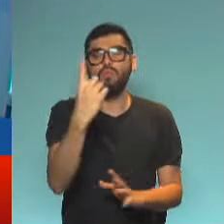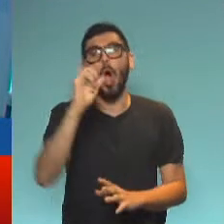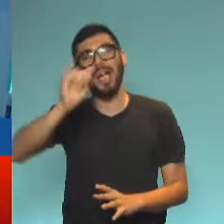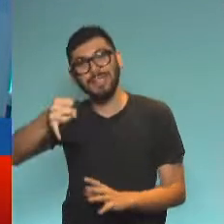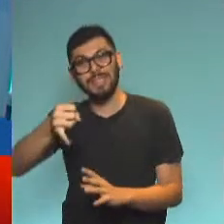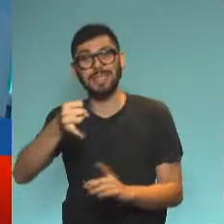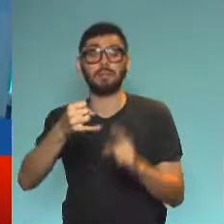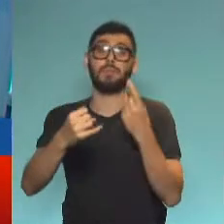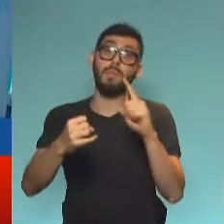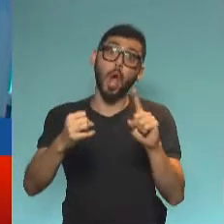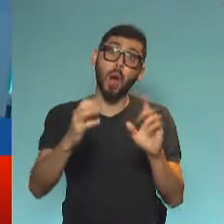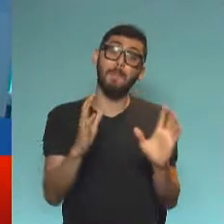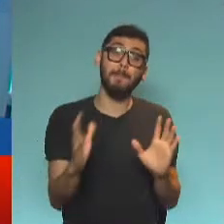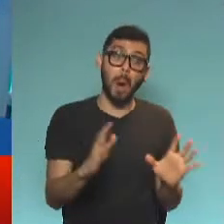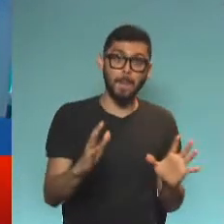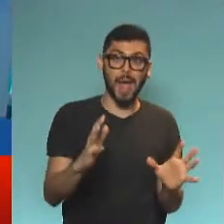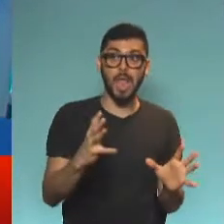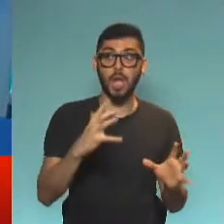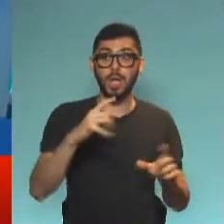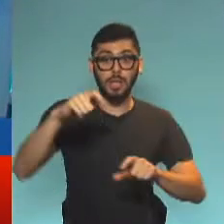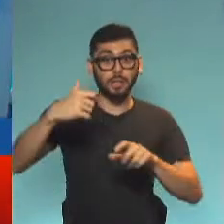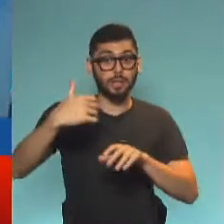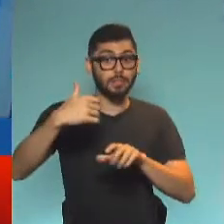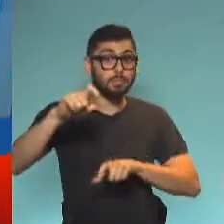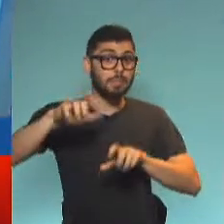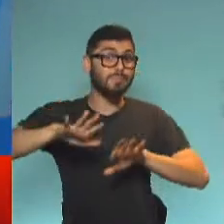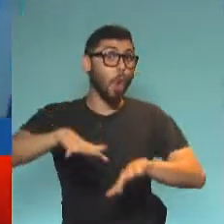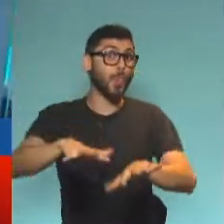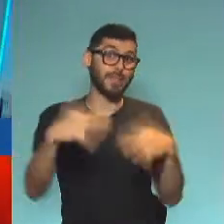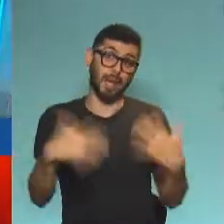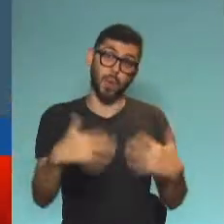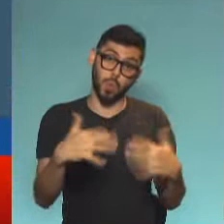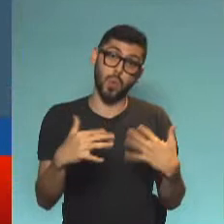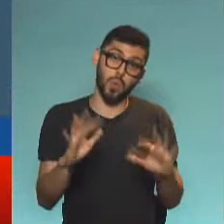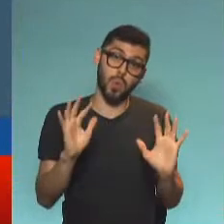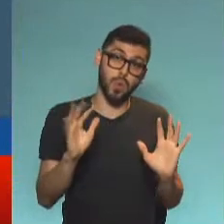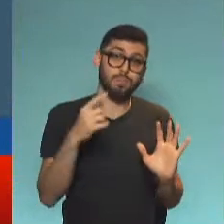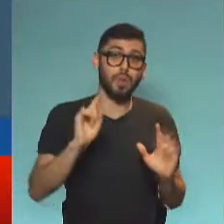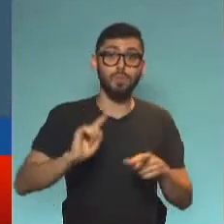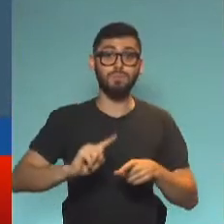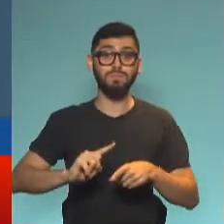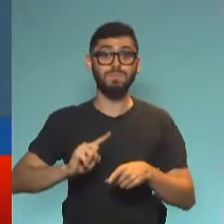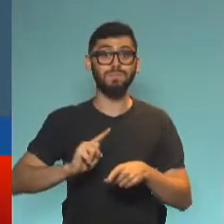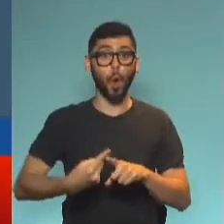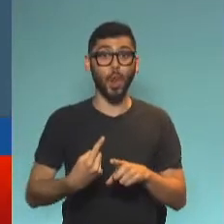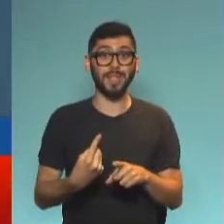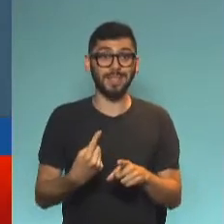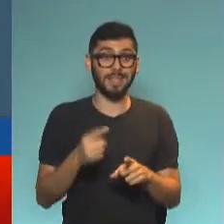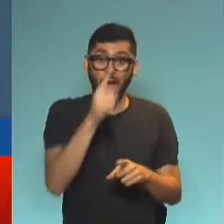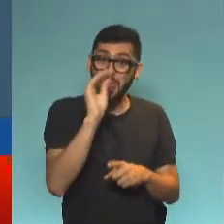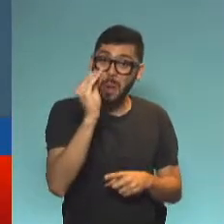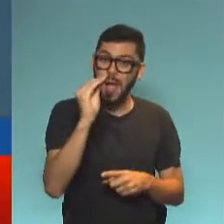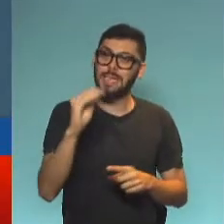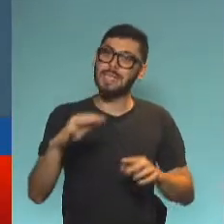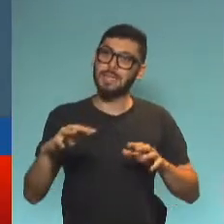toca en un momento también de fuertes protestas en las calles. Después claro, vamos a estar analizando eso, pero un momento político que complica también